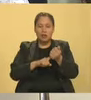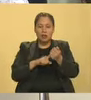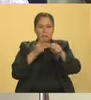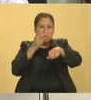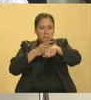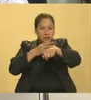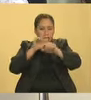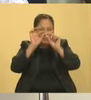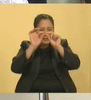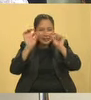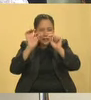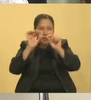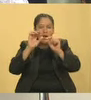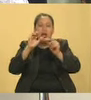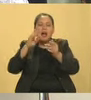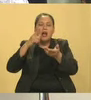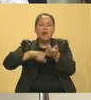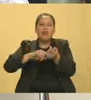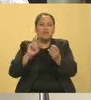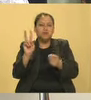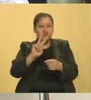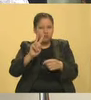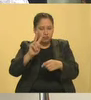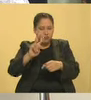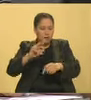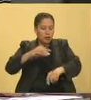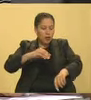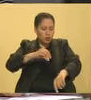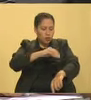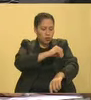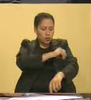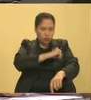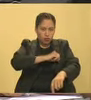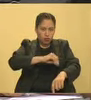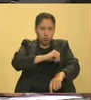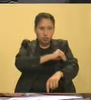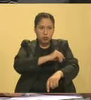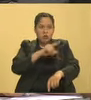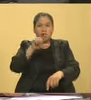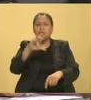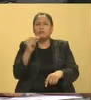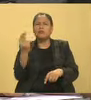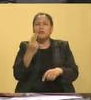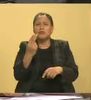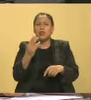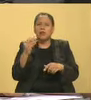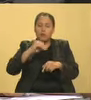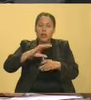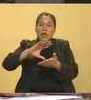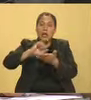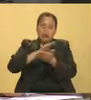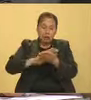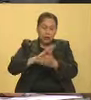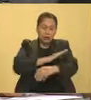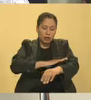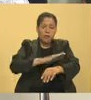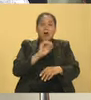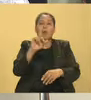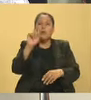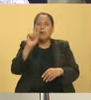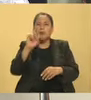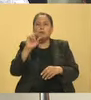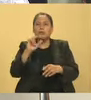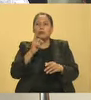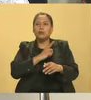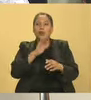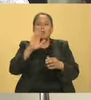microcristales mineralizados. Y estos cristales no necesitas poner ningún crema o agua, solamente como si